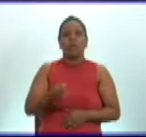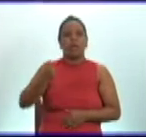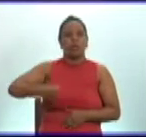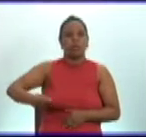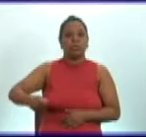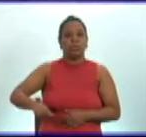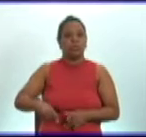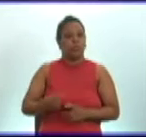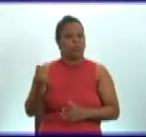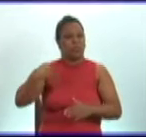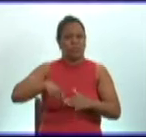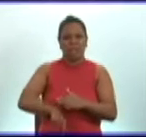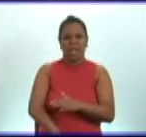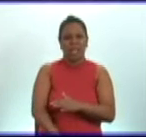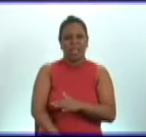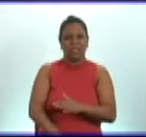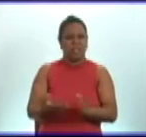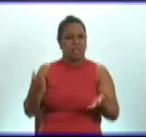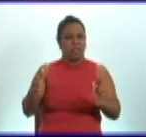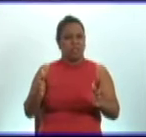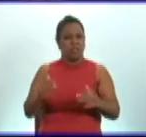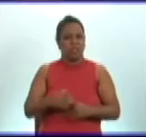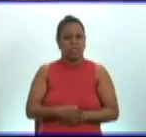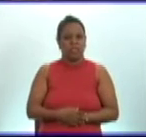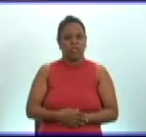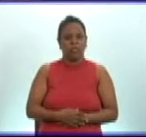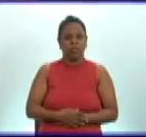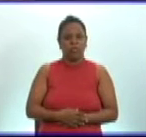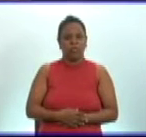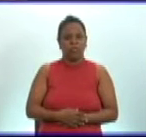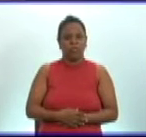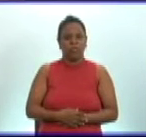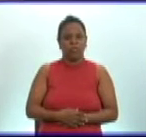jamás bajezas, ni miedo.